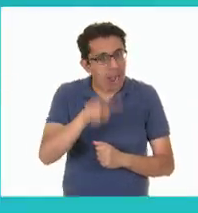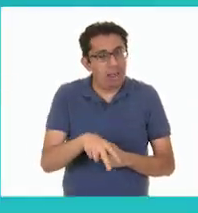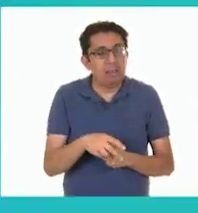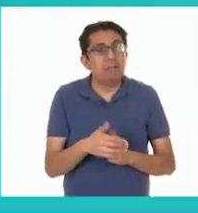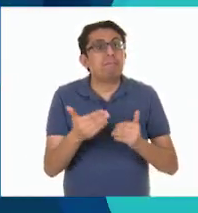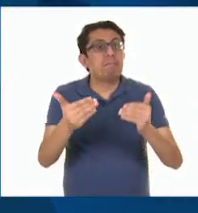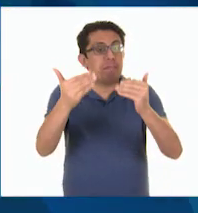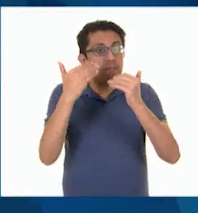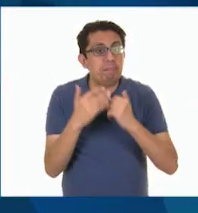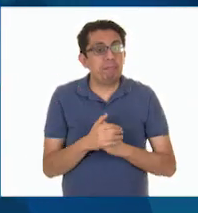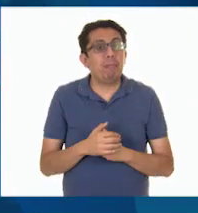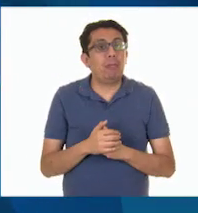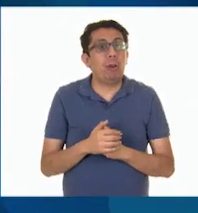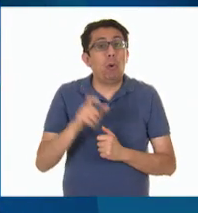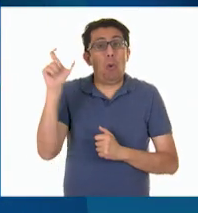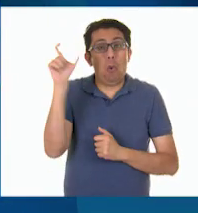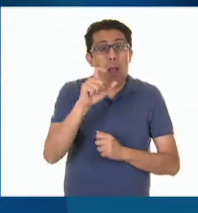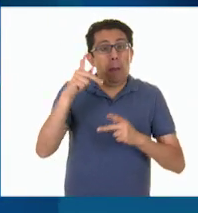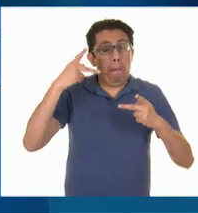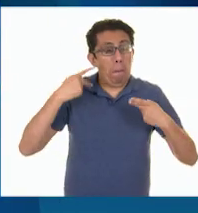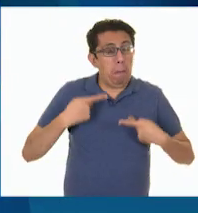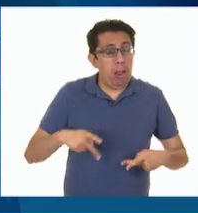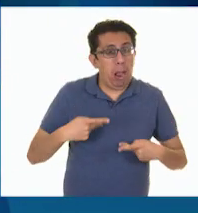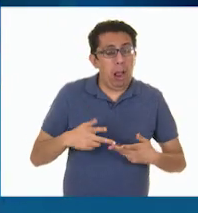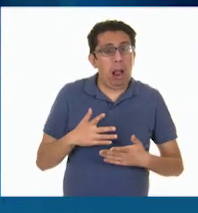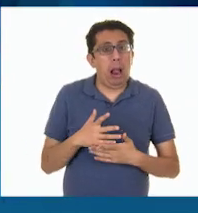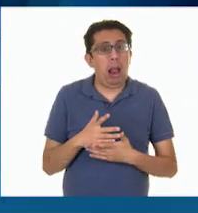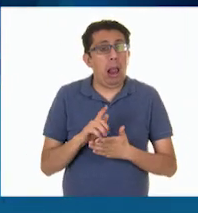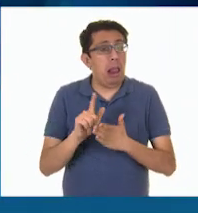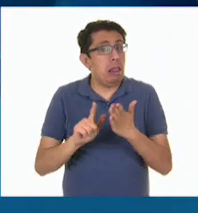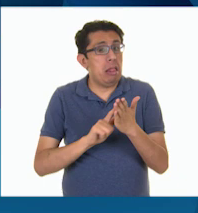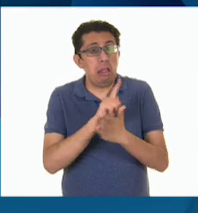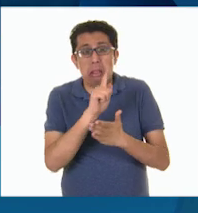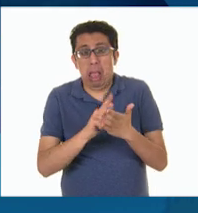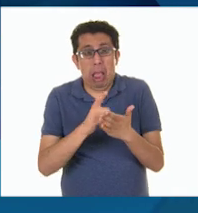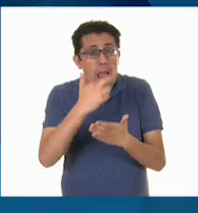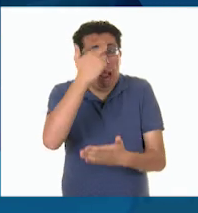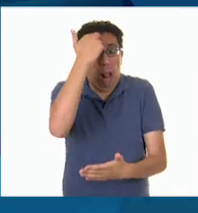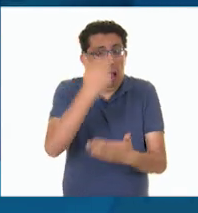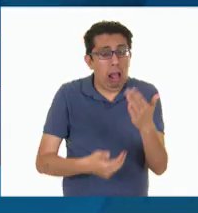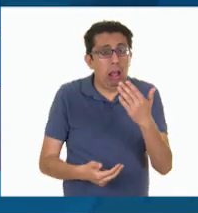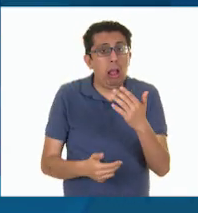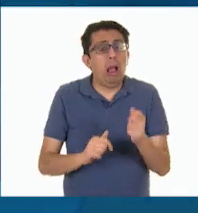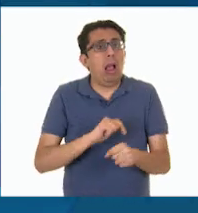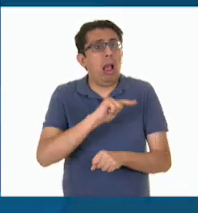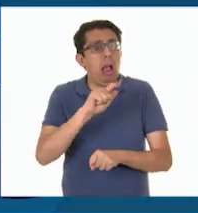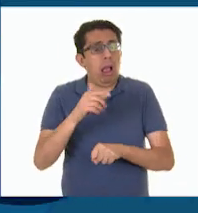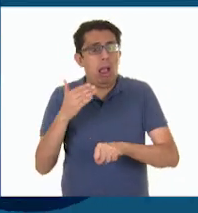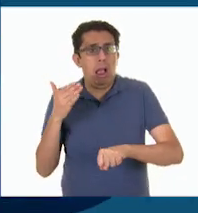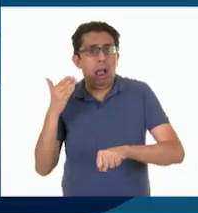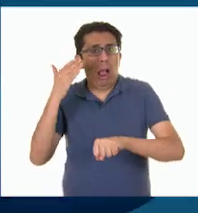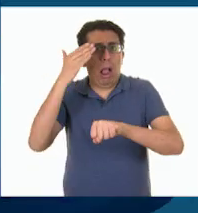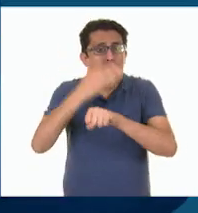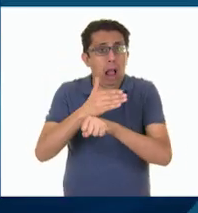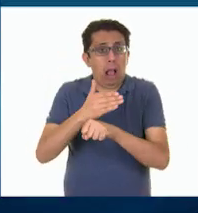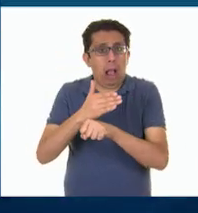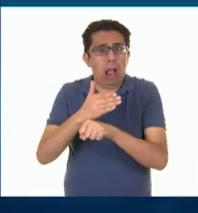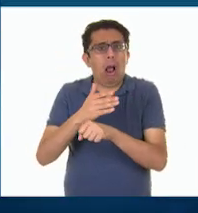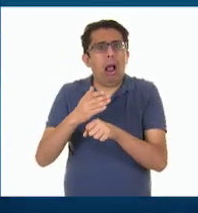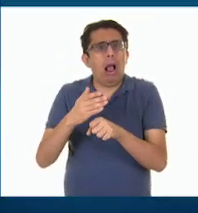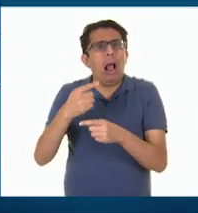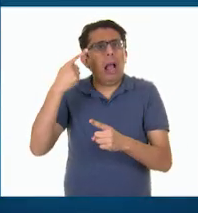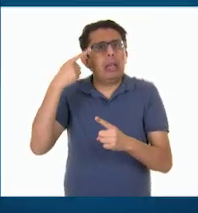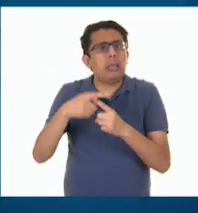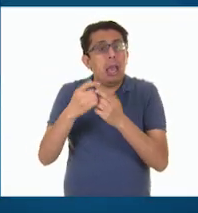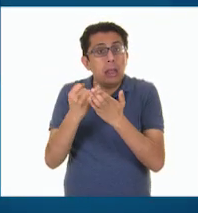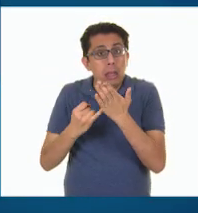siguiente. Cuando alguien comete una falta o un delito, ¿las sanciones son establecidas por la sociedad misma?